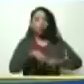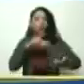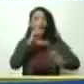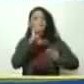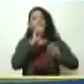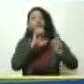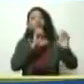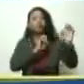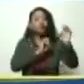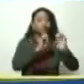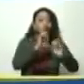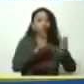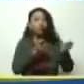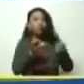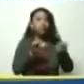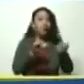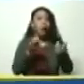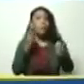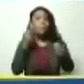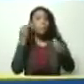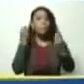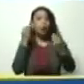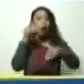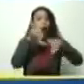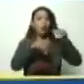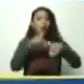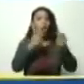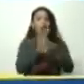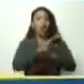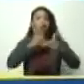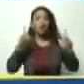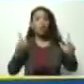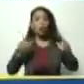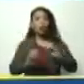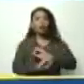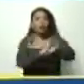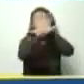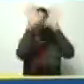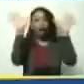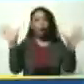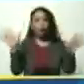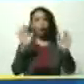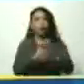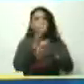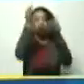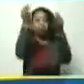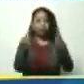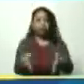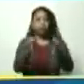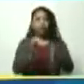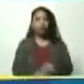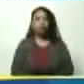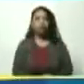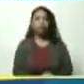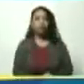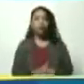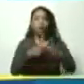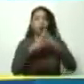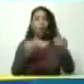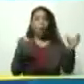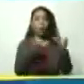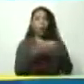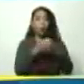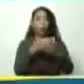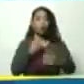para que las elecciones sean verdaderamente libres transparentes y justas con todos los sectores